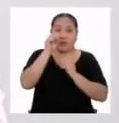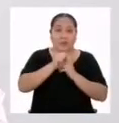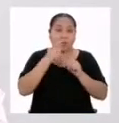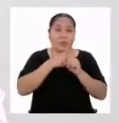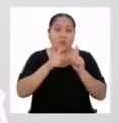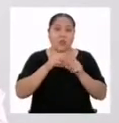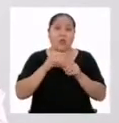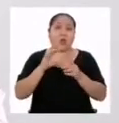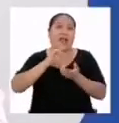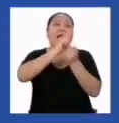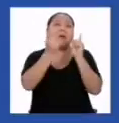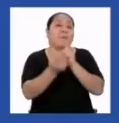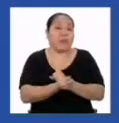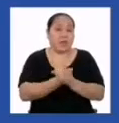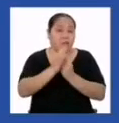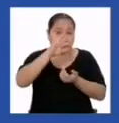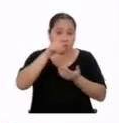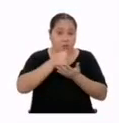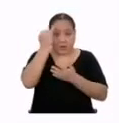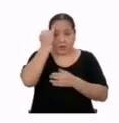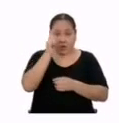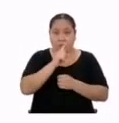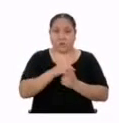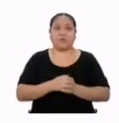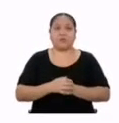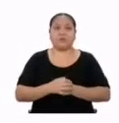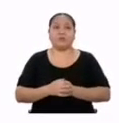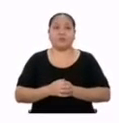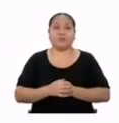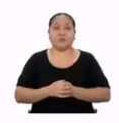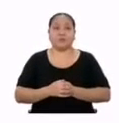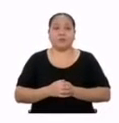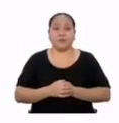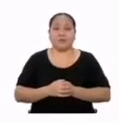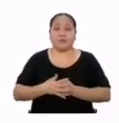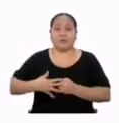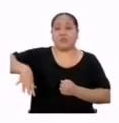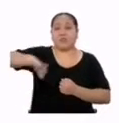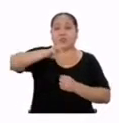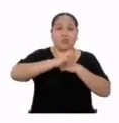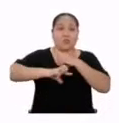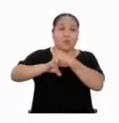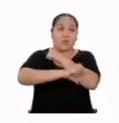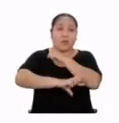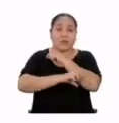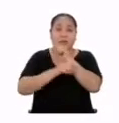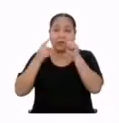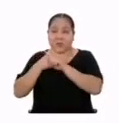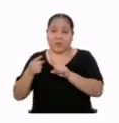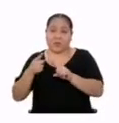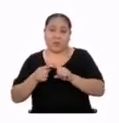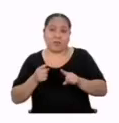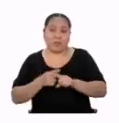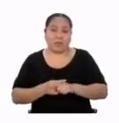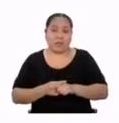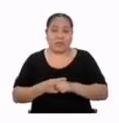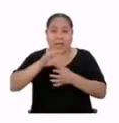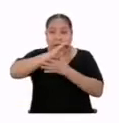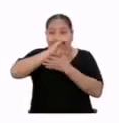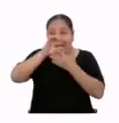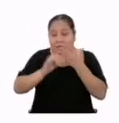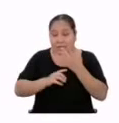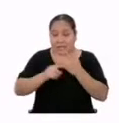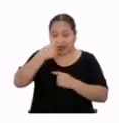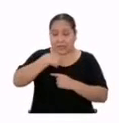el sentido de la idea, sí. Quedaría así. Somos un país diverso en cuanto a rasgos y